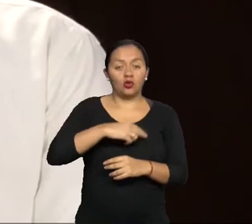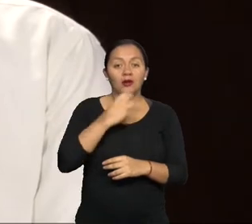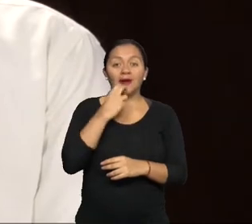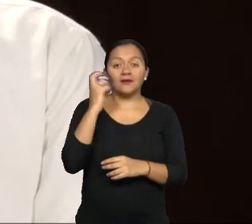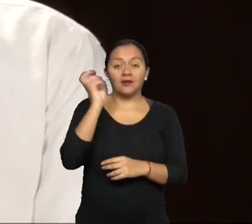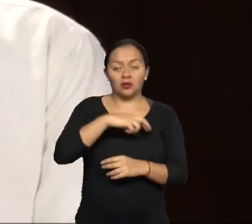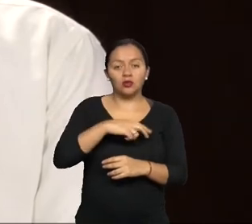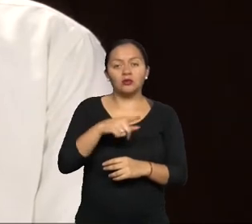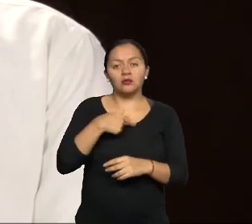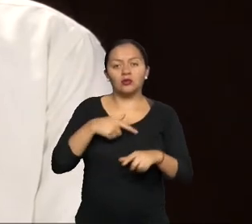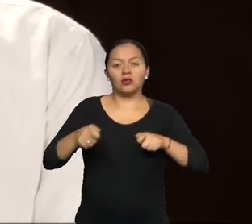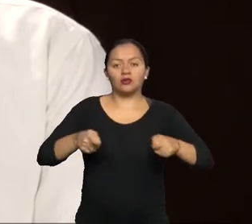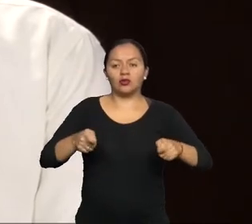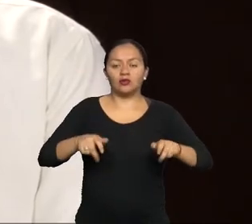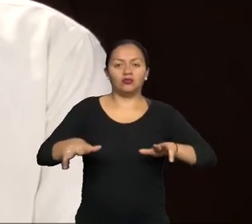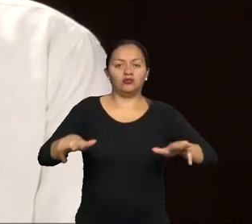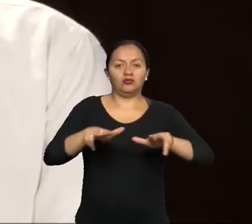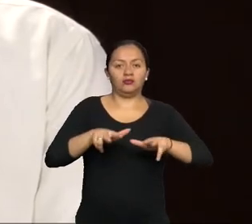tenemos una mesa de control.